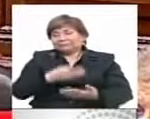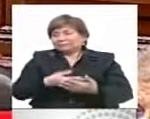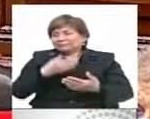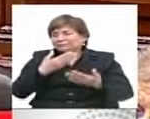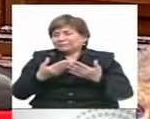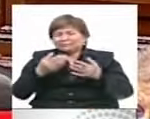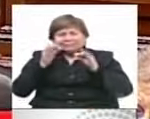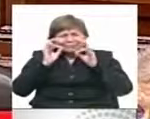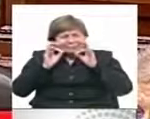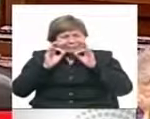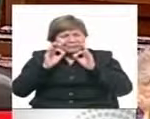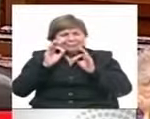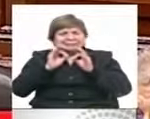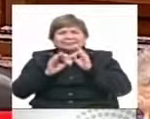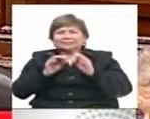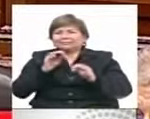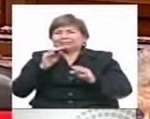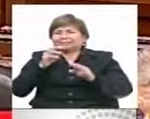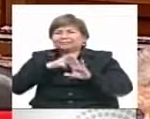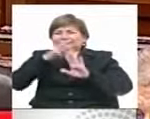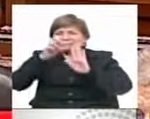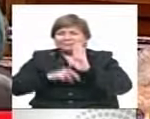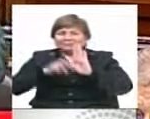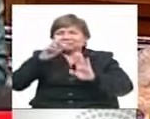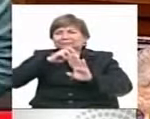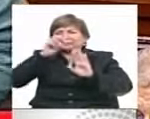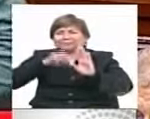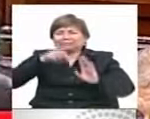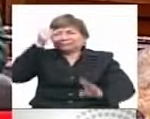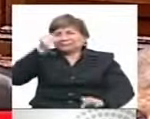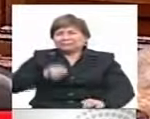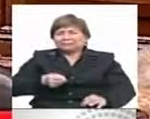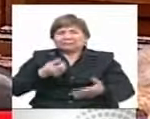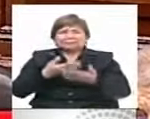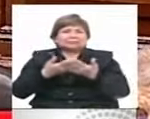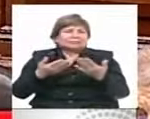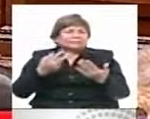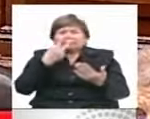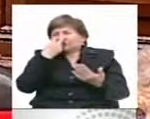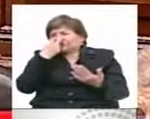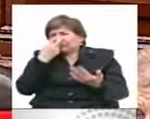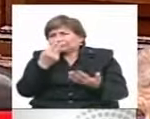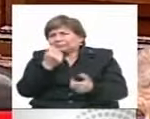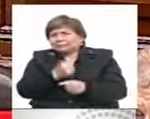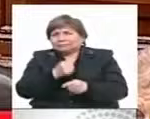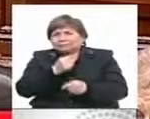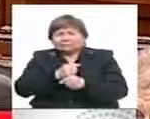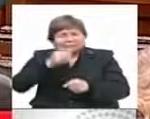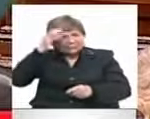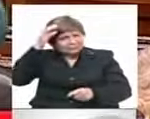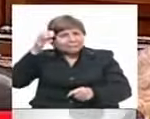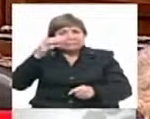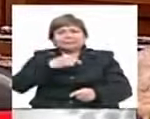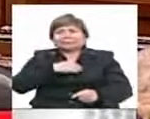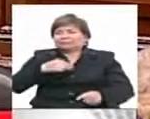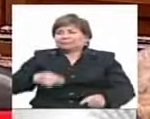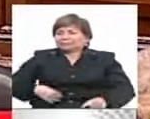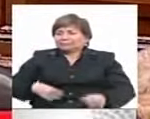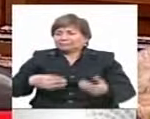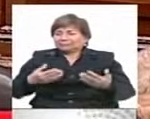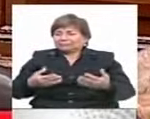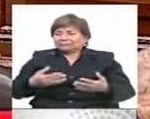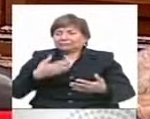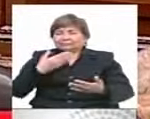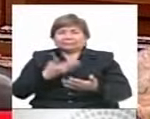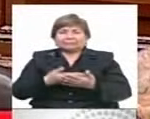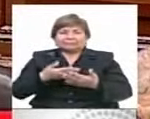que nos dedicamos a hacer proyectos, censuras, mil y un cosas, pero no vemos el trabajo y la capacidad de los ministros. Por ejemplo, que